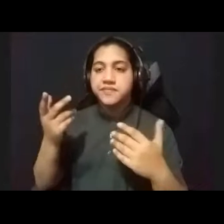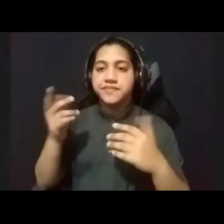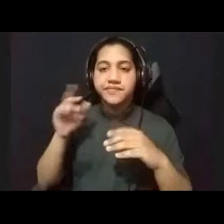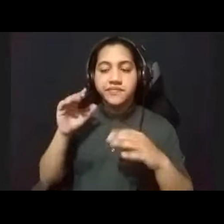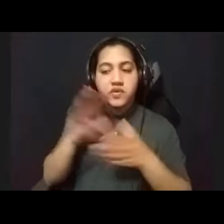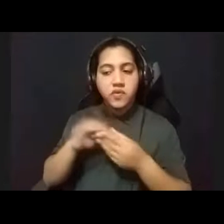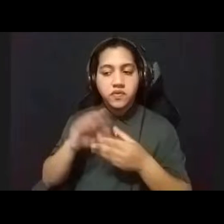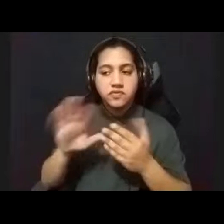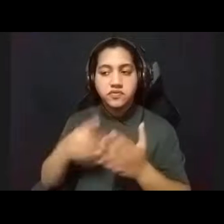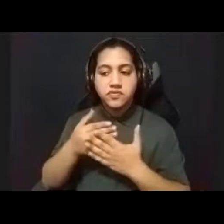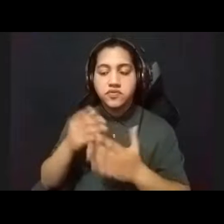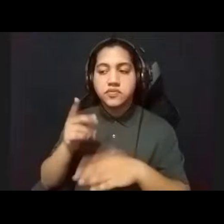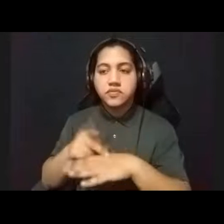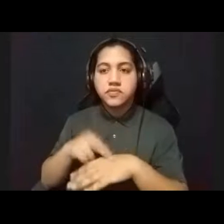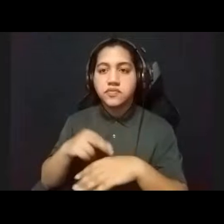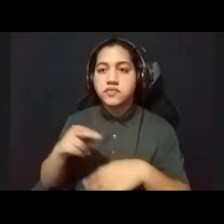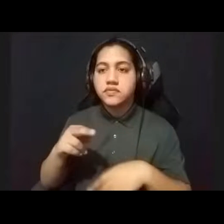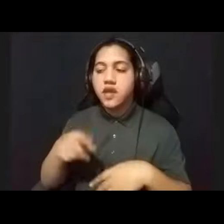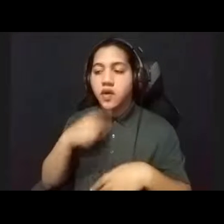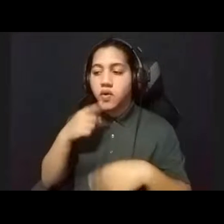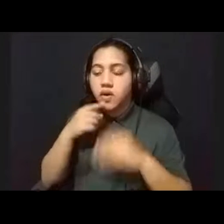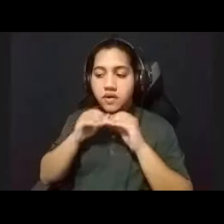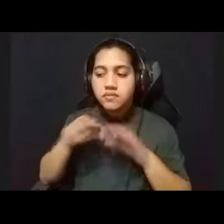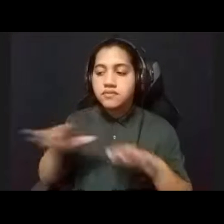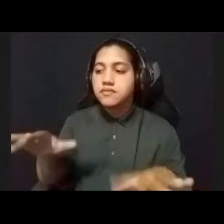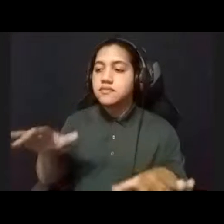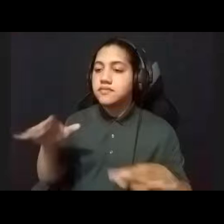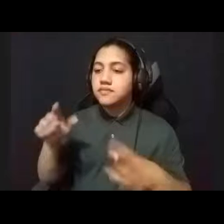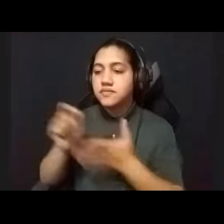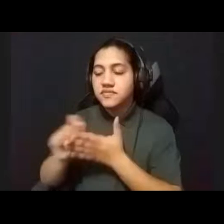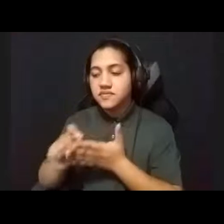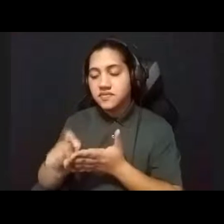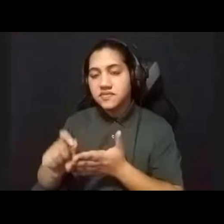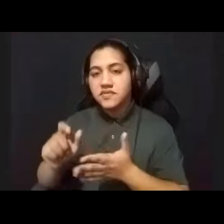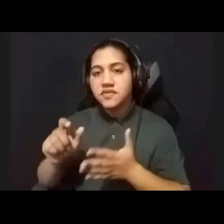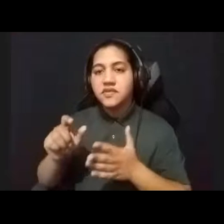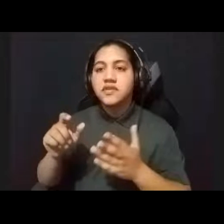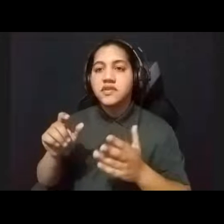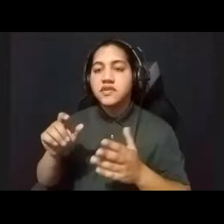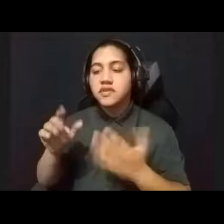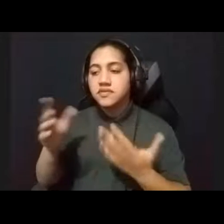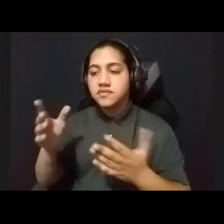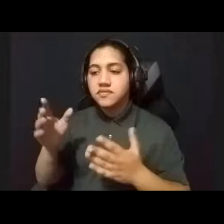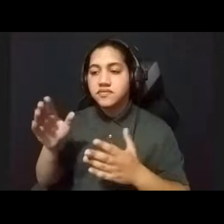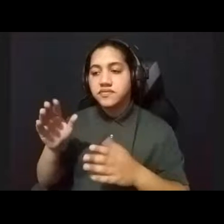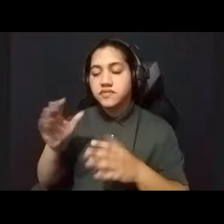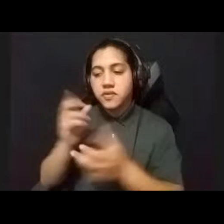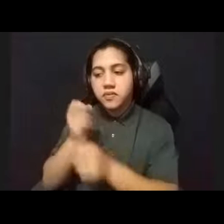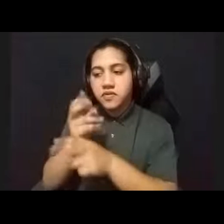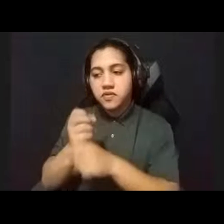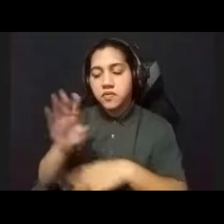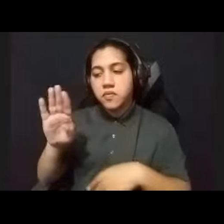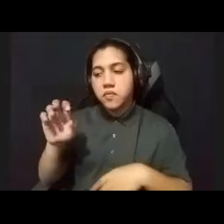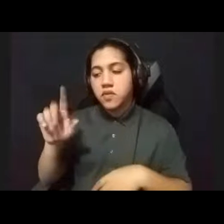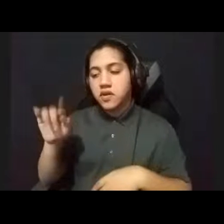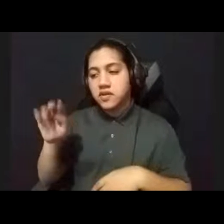a Puerto Rico de forma oral y escrita. En el periódico El Boletín Mercantil de Puerto Rico, el 17 de